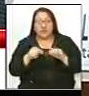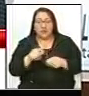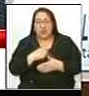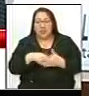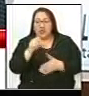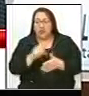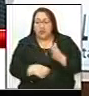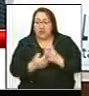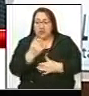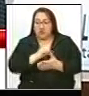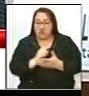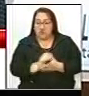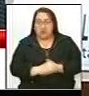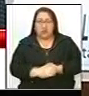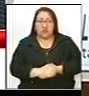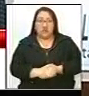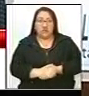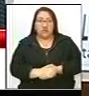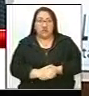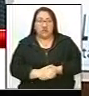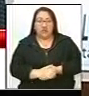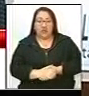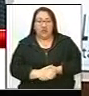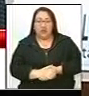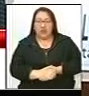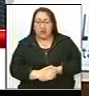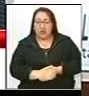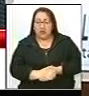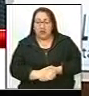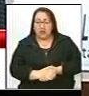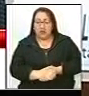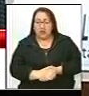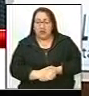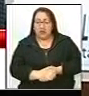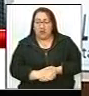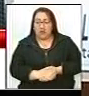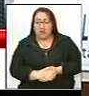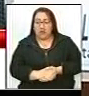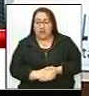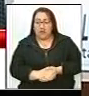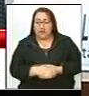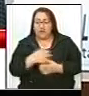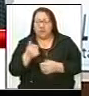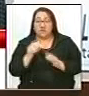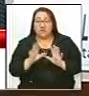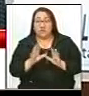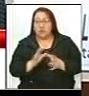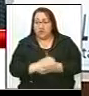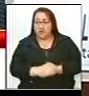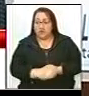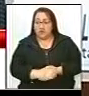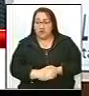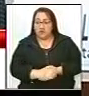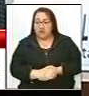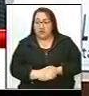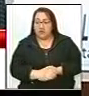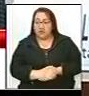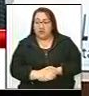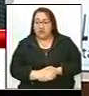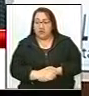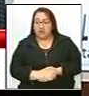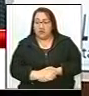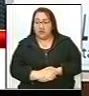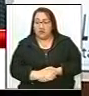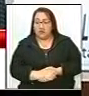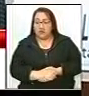firma un nuevo contrato. Pues ya está. La otra. Disculpe, presidente. Sí. Si ya se ha resuelto el contrato.